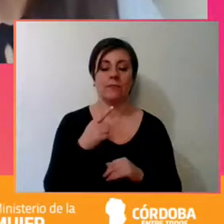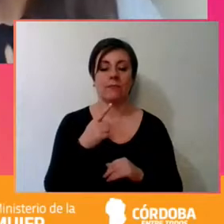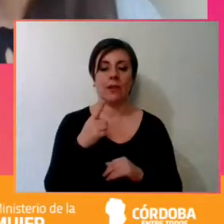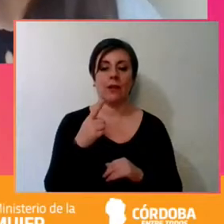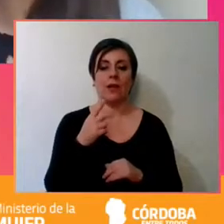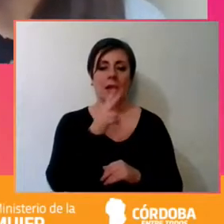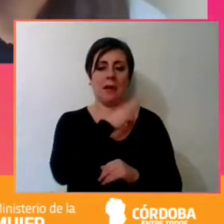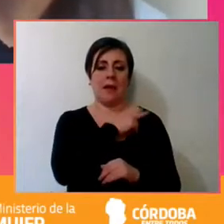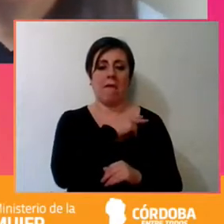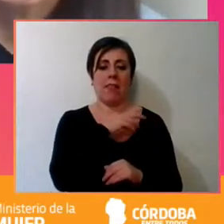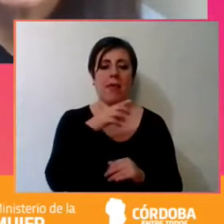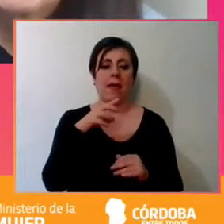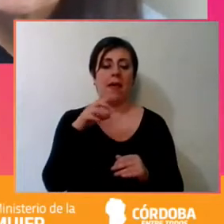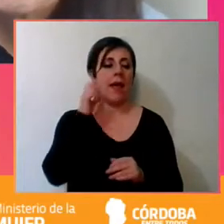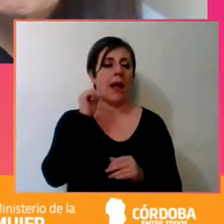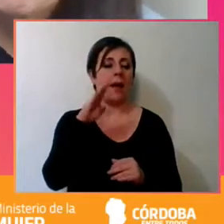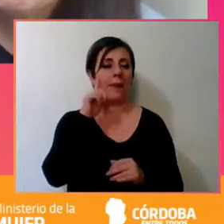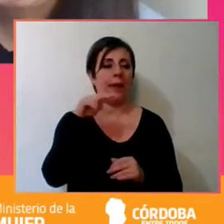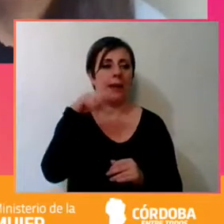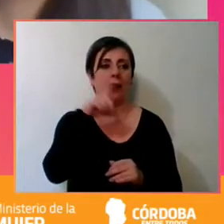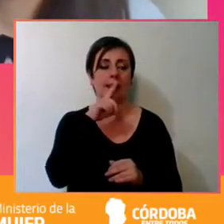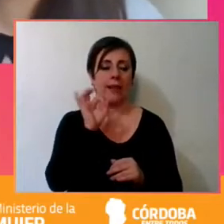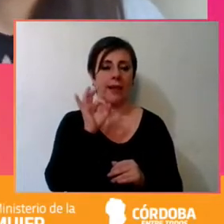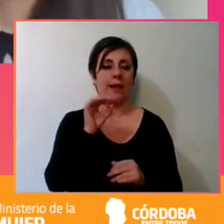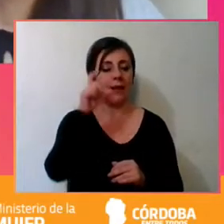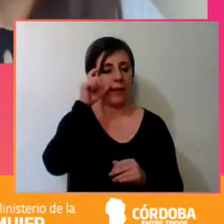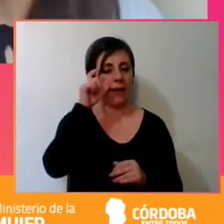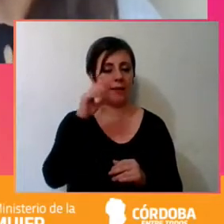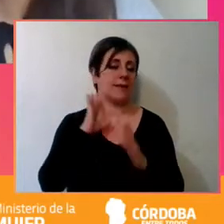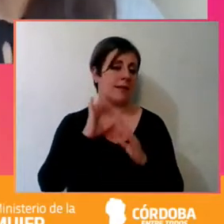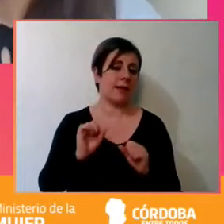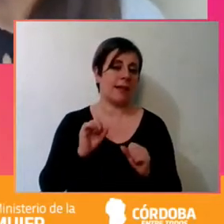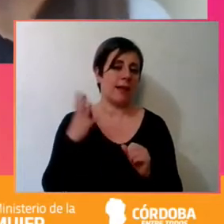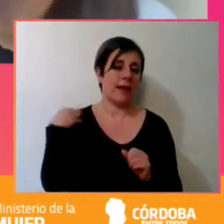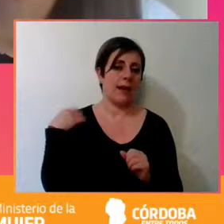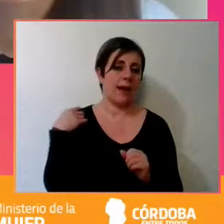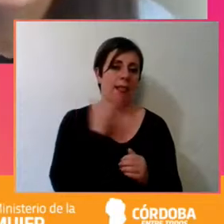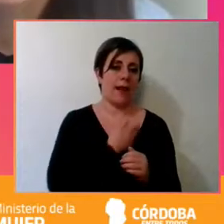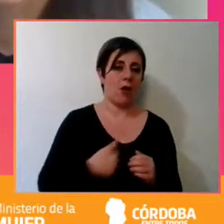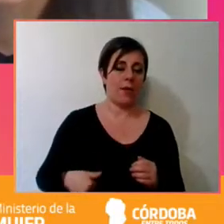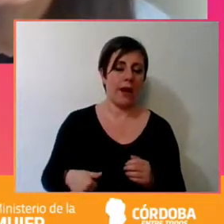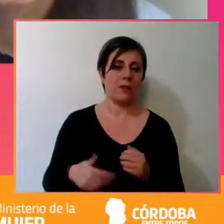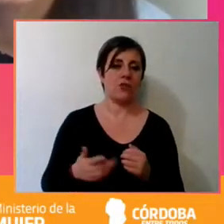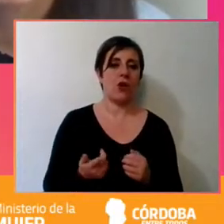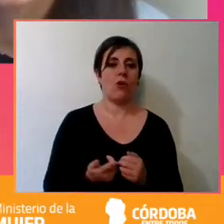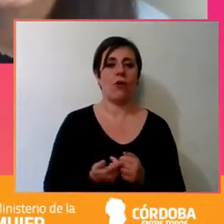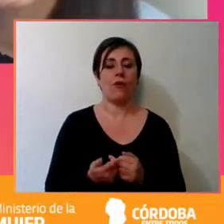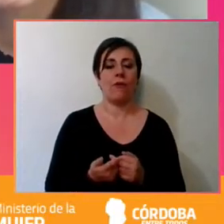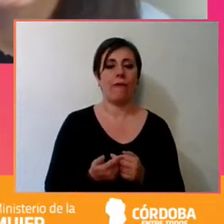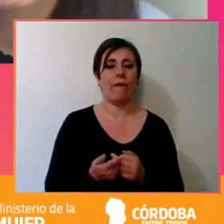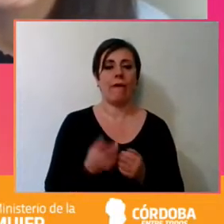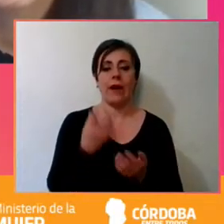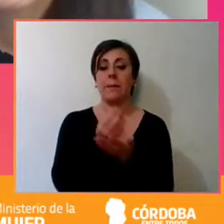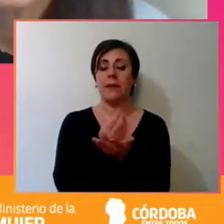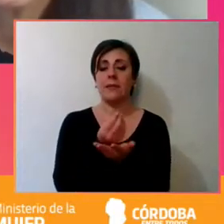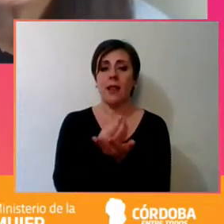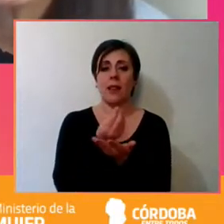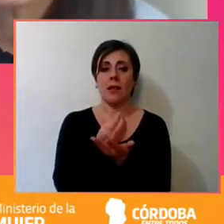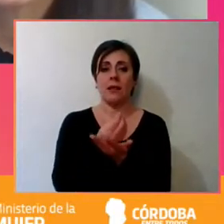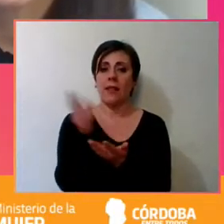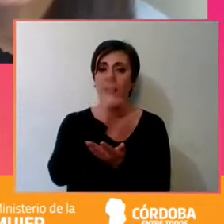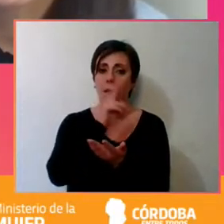ha sido ministra, secretaria general de la gobernación, ha estado como representante de las